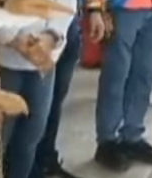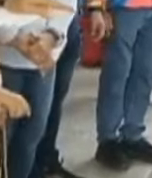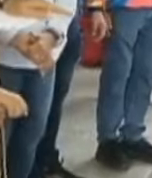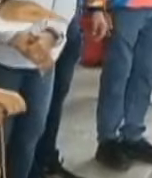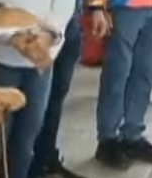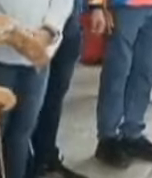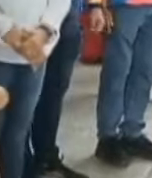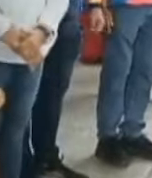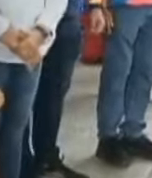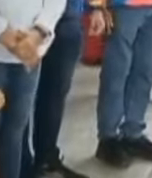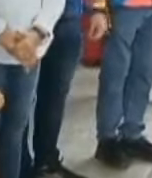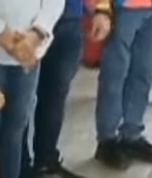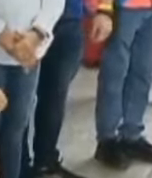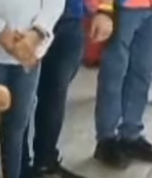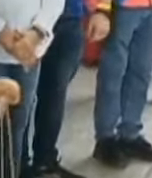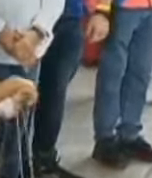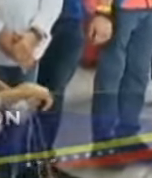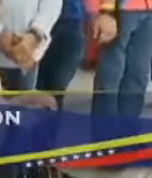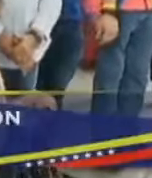necesidades de la gente.